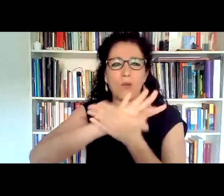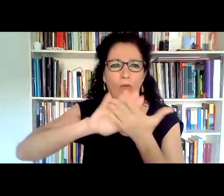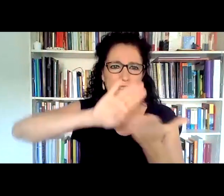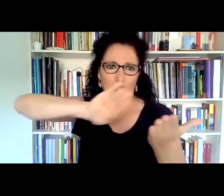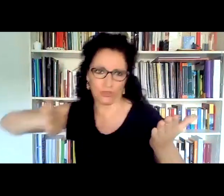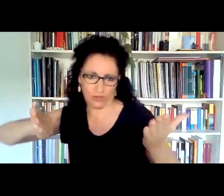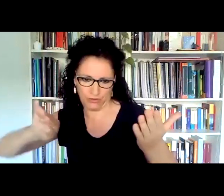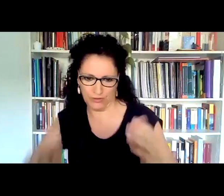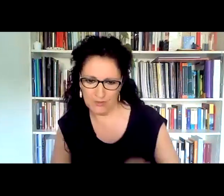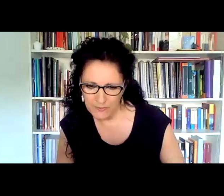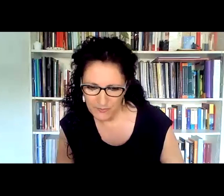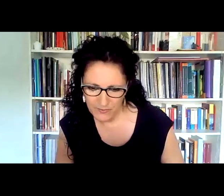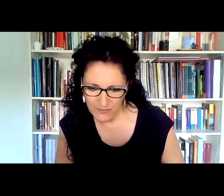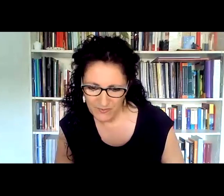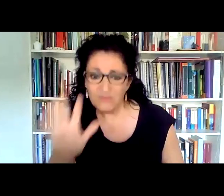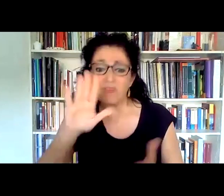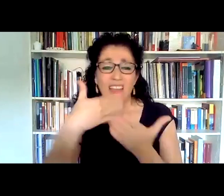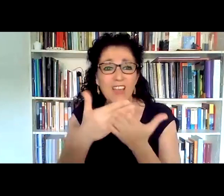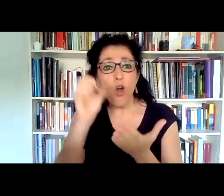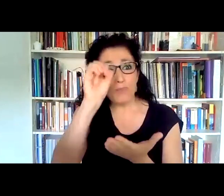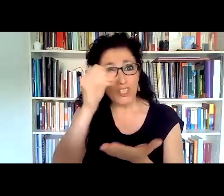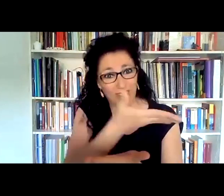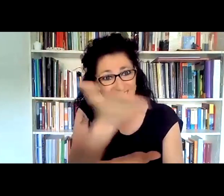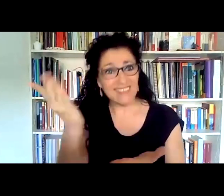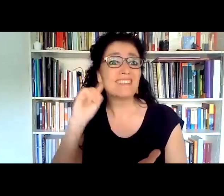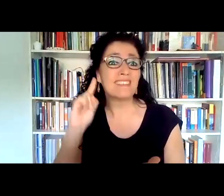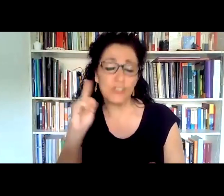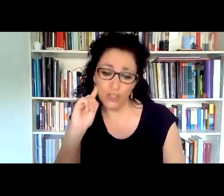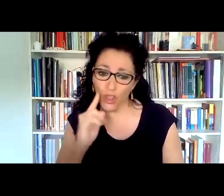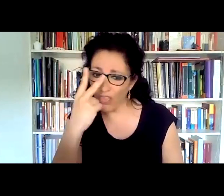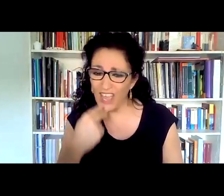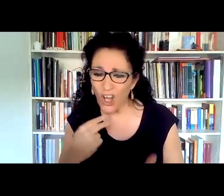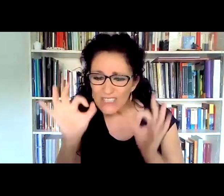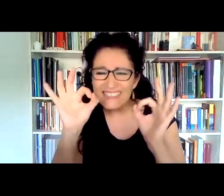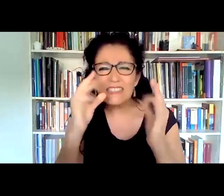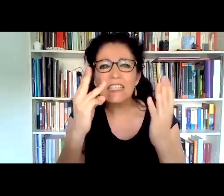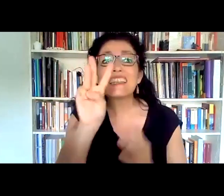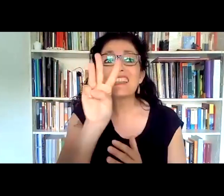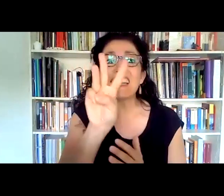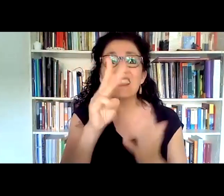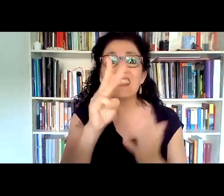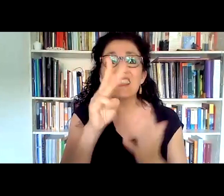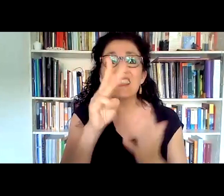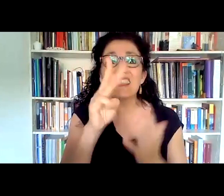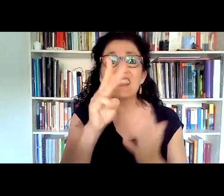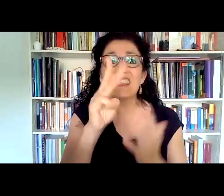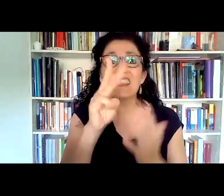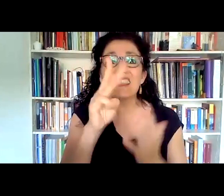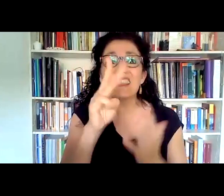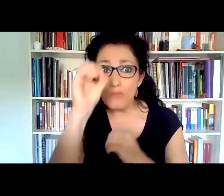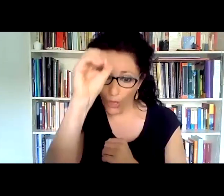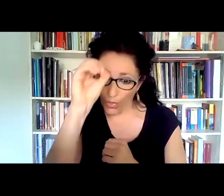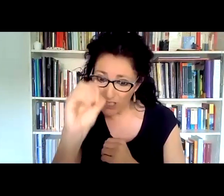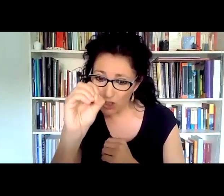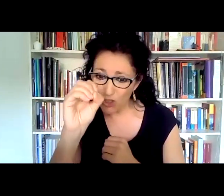el aprendizaje prioriza el aprendizaje de la lengua de signos y margina la lengua de signos española.